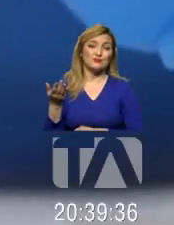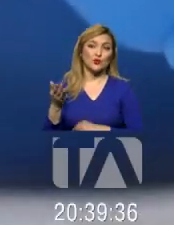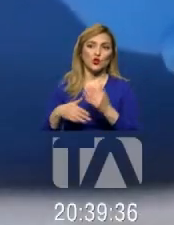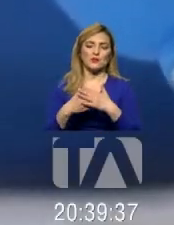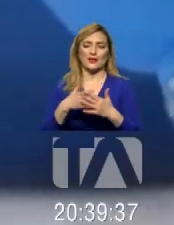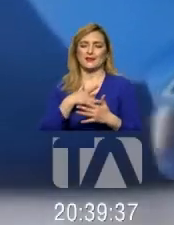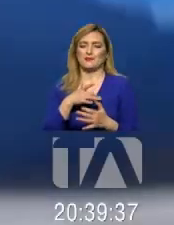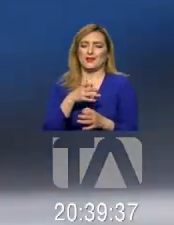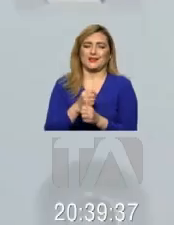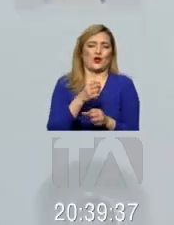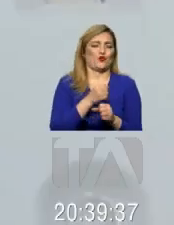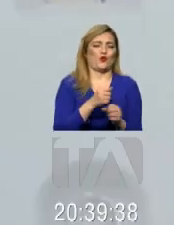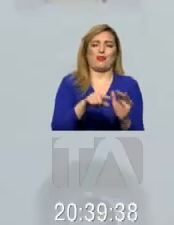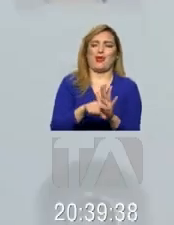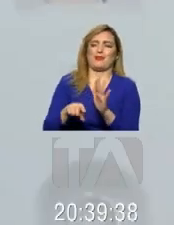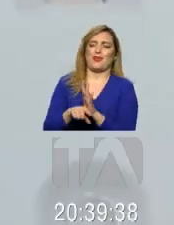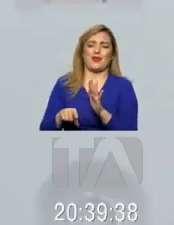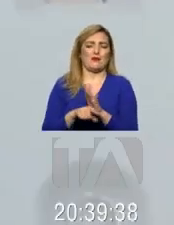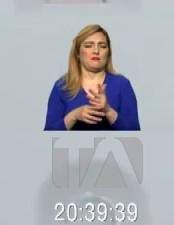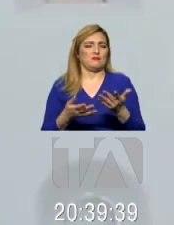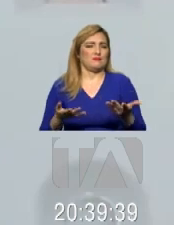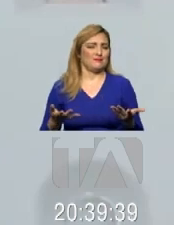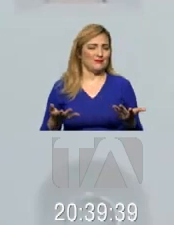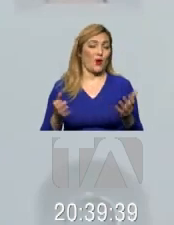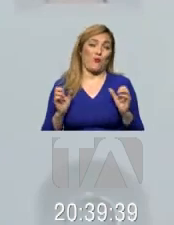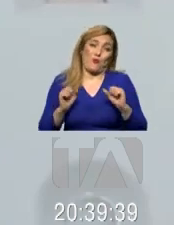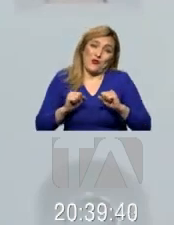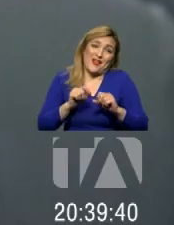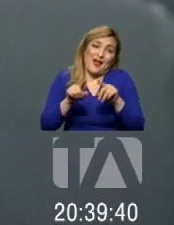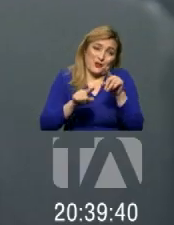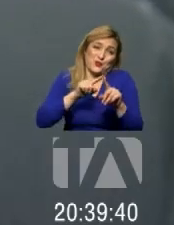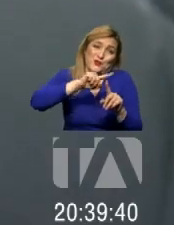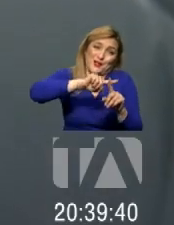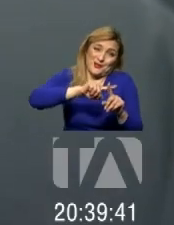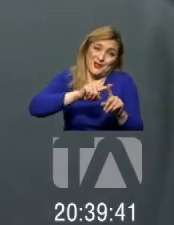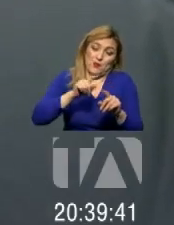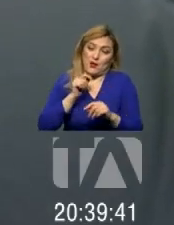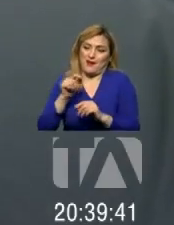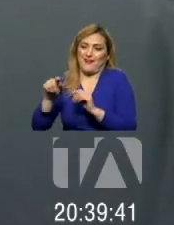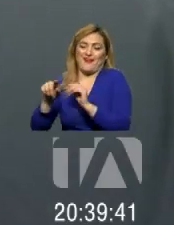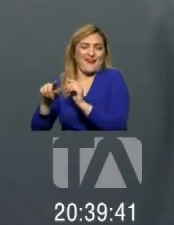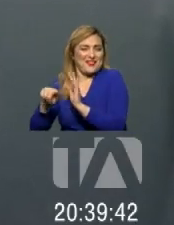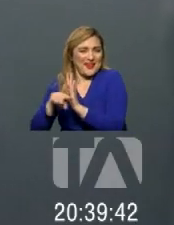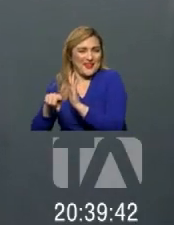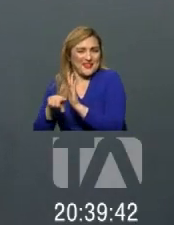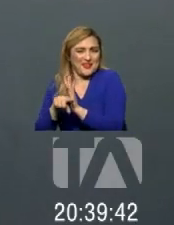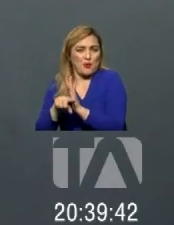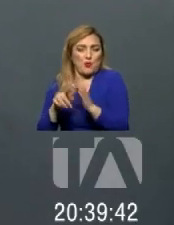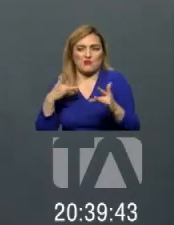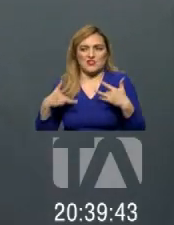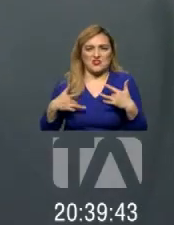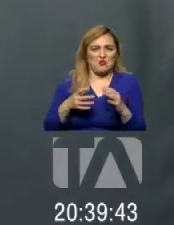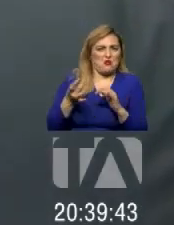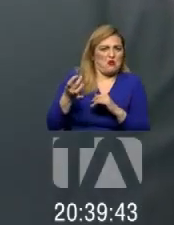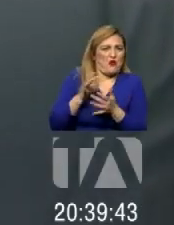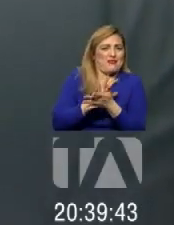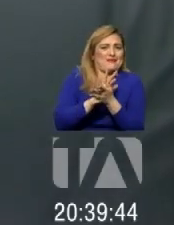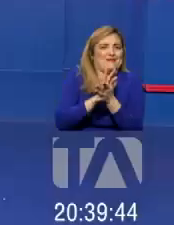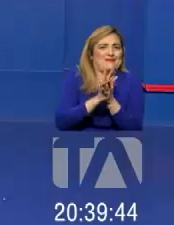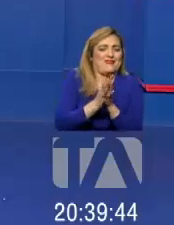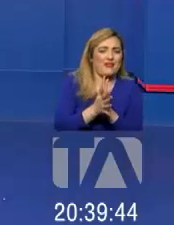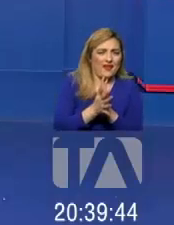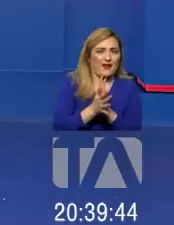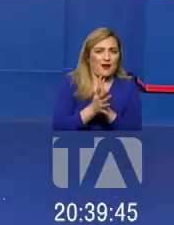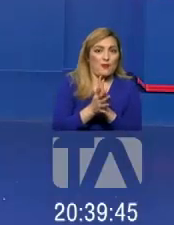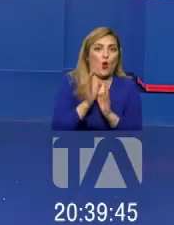sensación de que todos son negativos, cuando en realidad podría existir alguien que sea positivo y que esté asintomático. Lo más importante